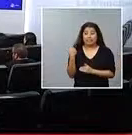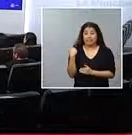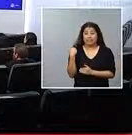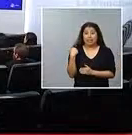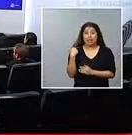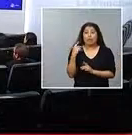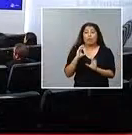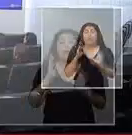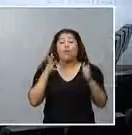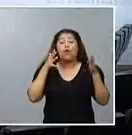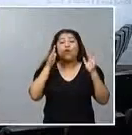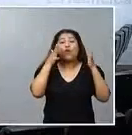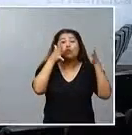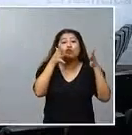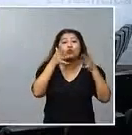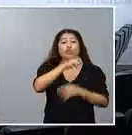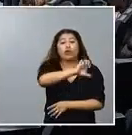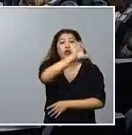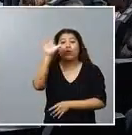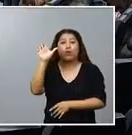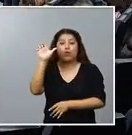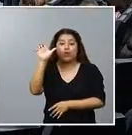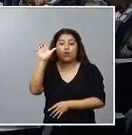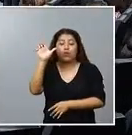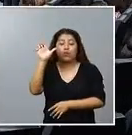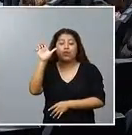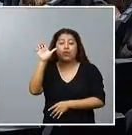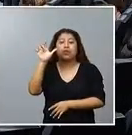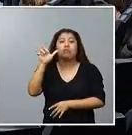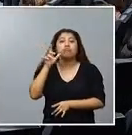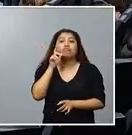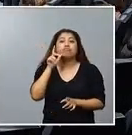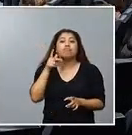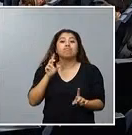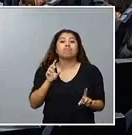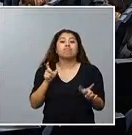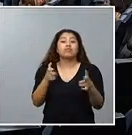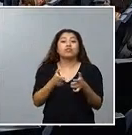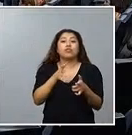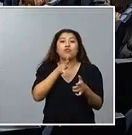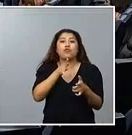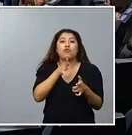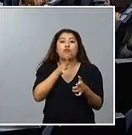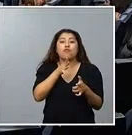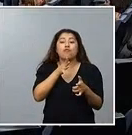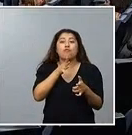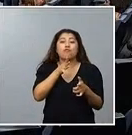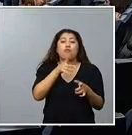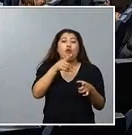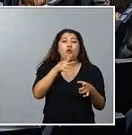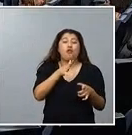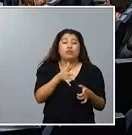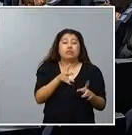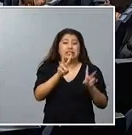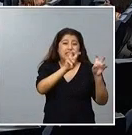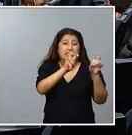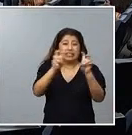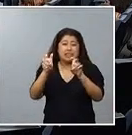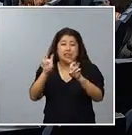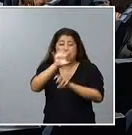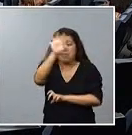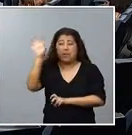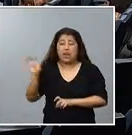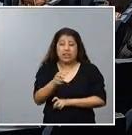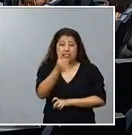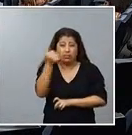A esta hora, declaración institucional desde la Moncloa del presidente del Gobierno en funciones, Pedro Sánchez, tras finalizar el Consejo Europeo Extraordinario por videollamada que se ha convocado ante